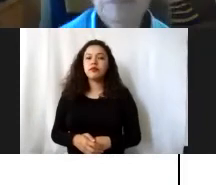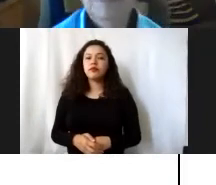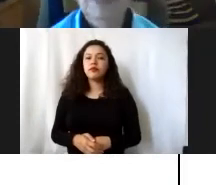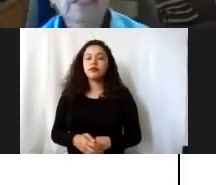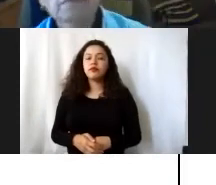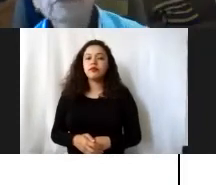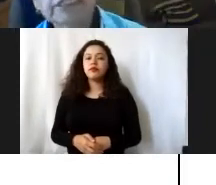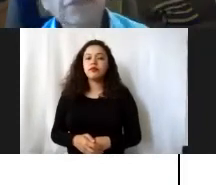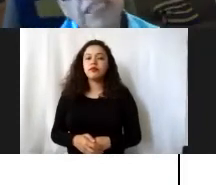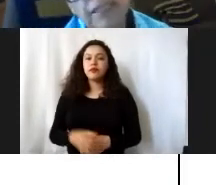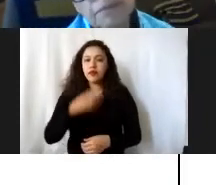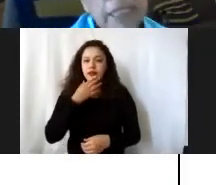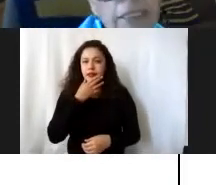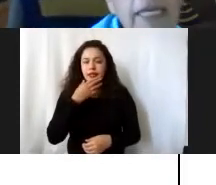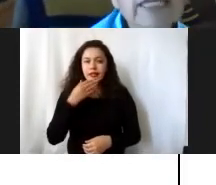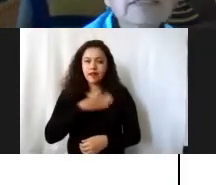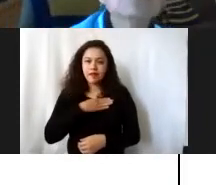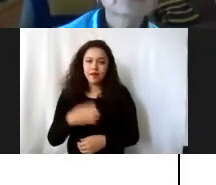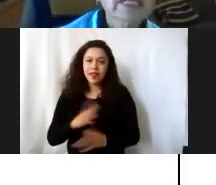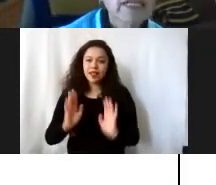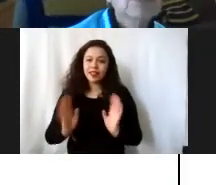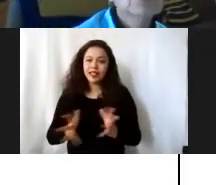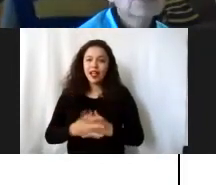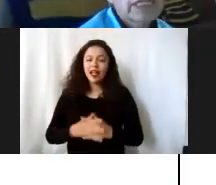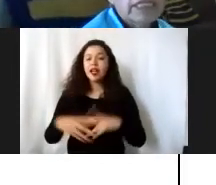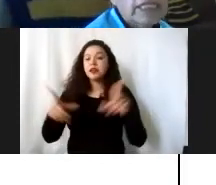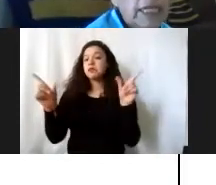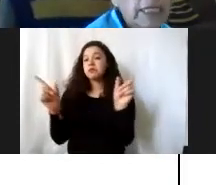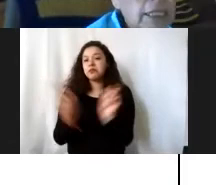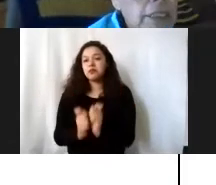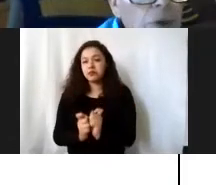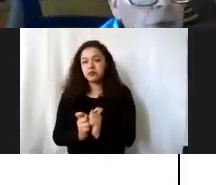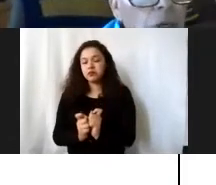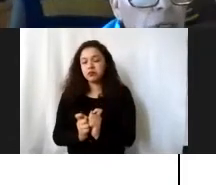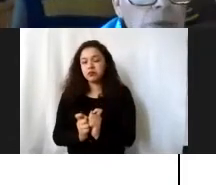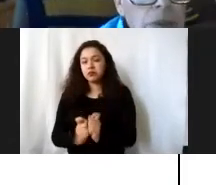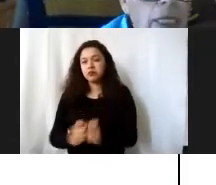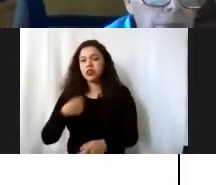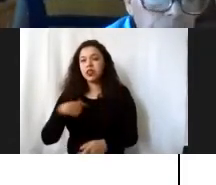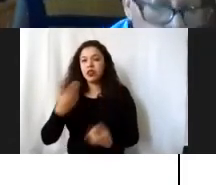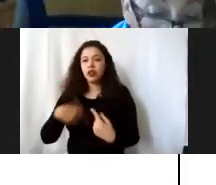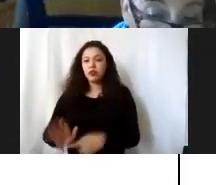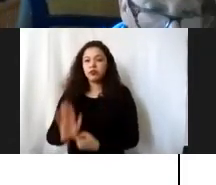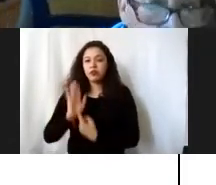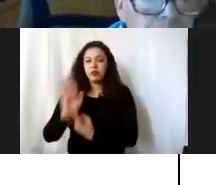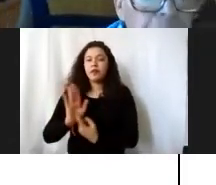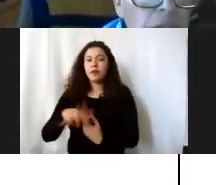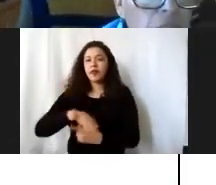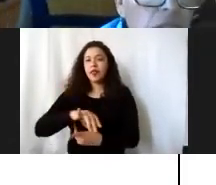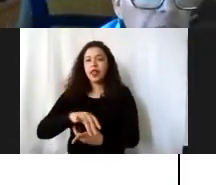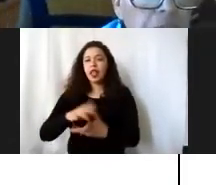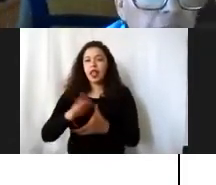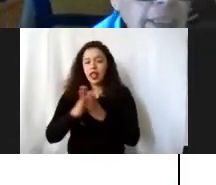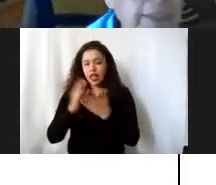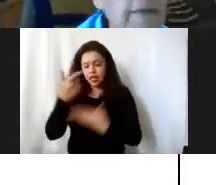Bueno, pues finalmente estamos cerrando y aquí les pongo una bibliografía, pero